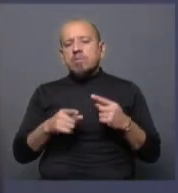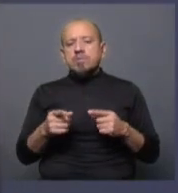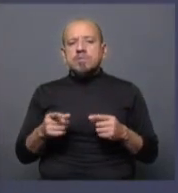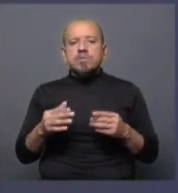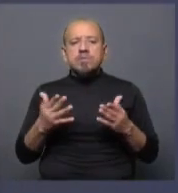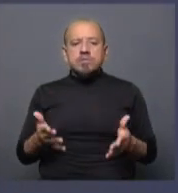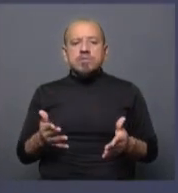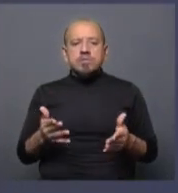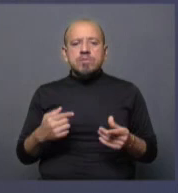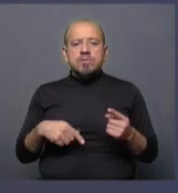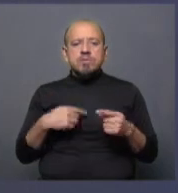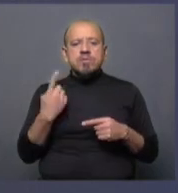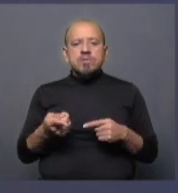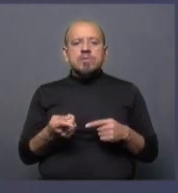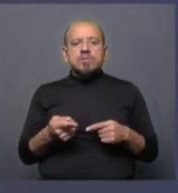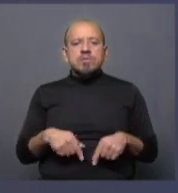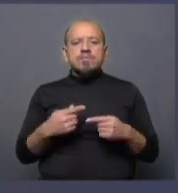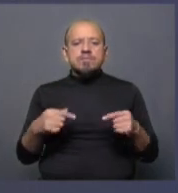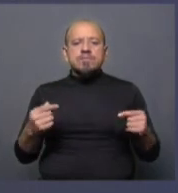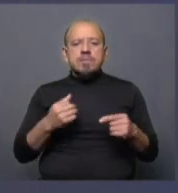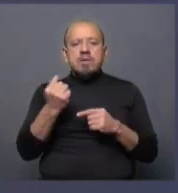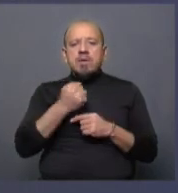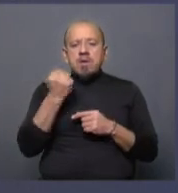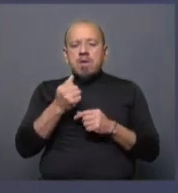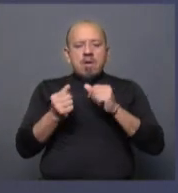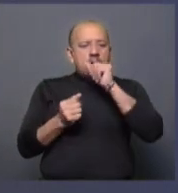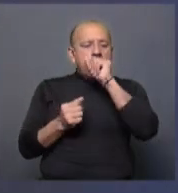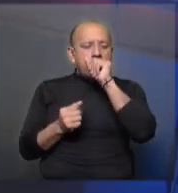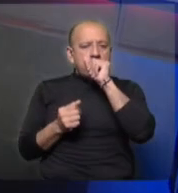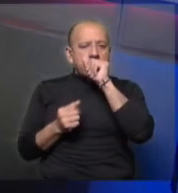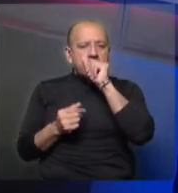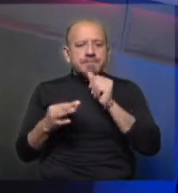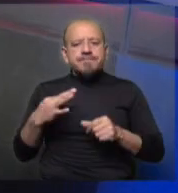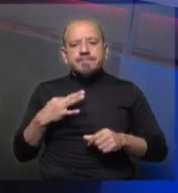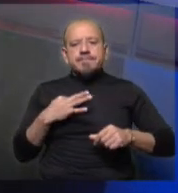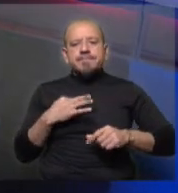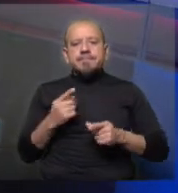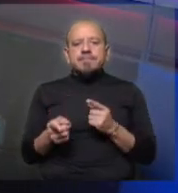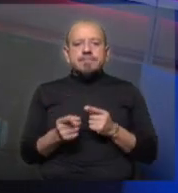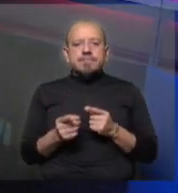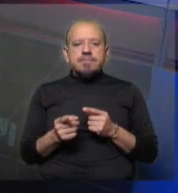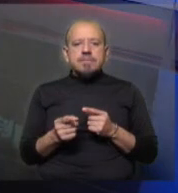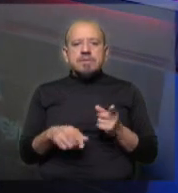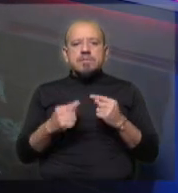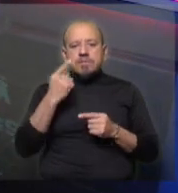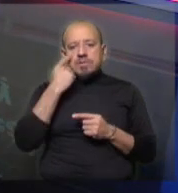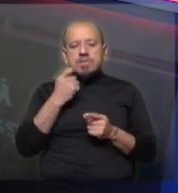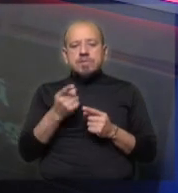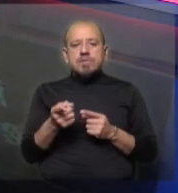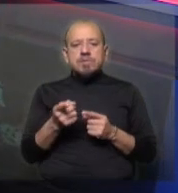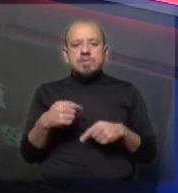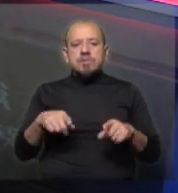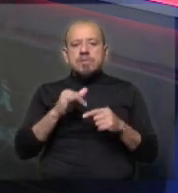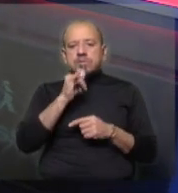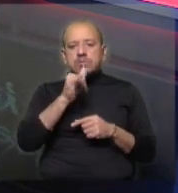bueno y atarla a otro tipo de de cosas importantes en la vida y qué sería eso cómo te fuiste dando cuenta además de relatar o